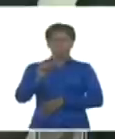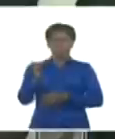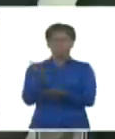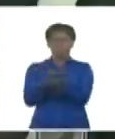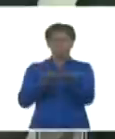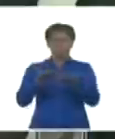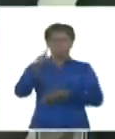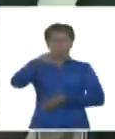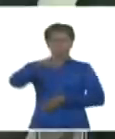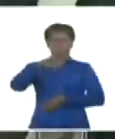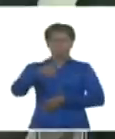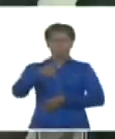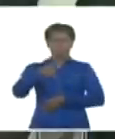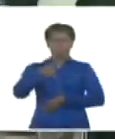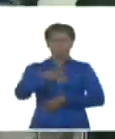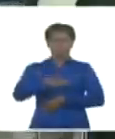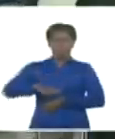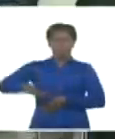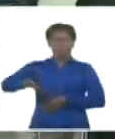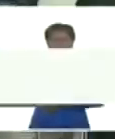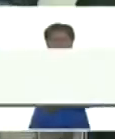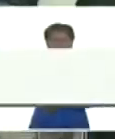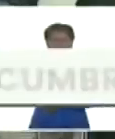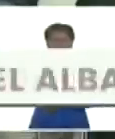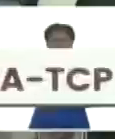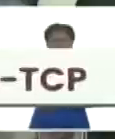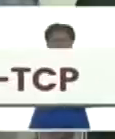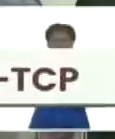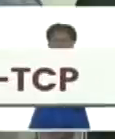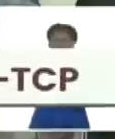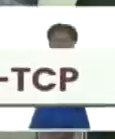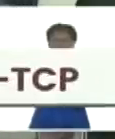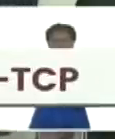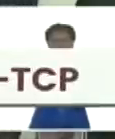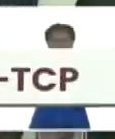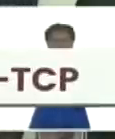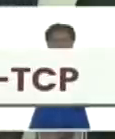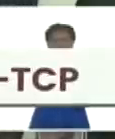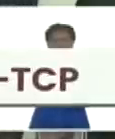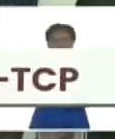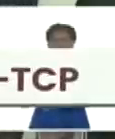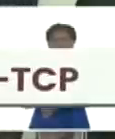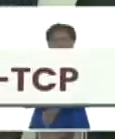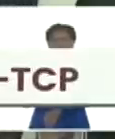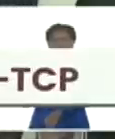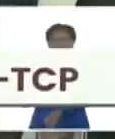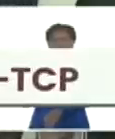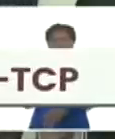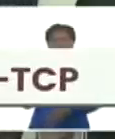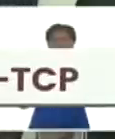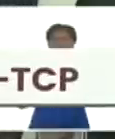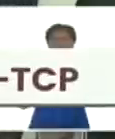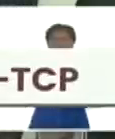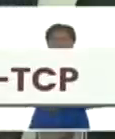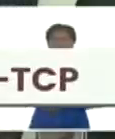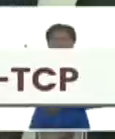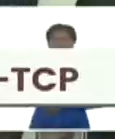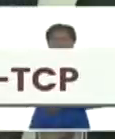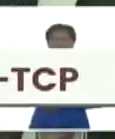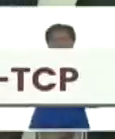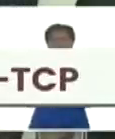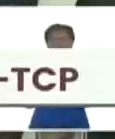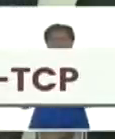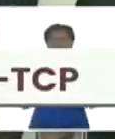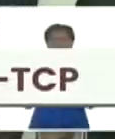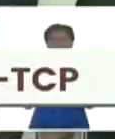delegaciones. Ante todo, permítanme expresar que es un honor para mí estar presente en esta cumbre